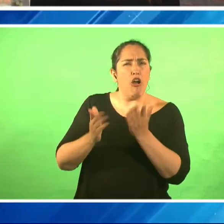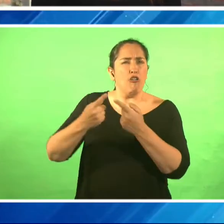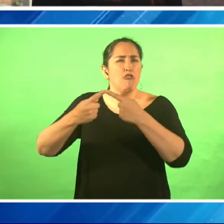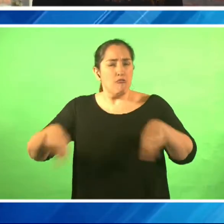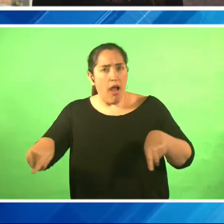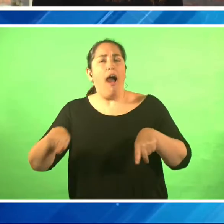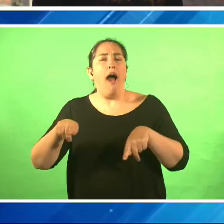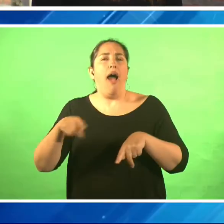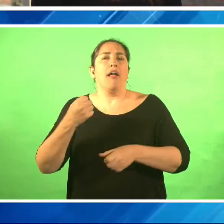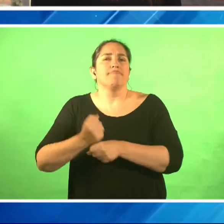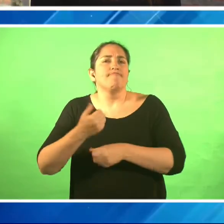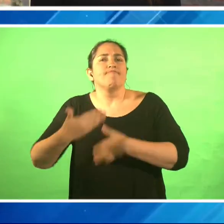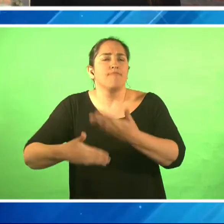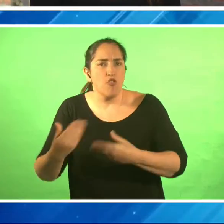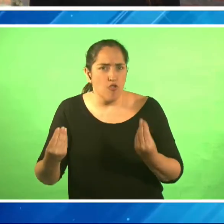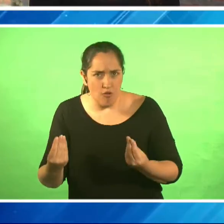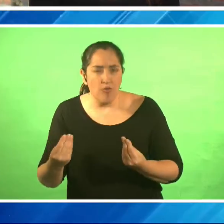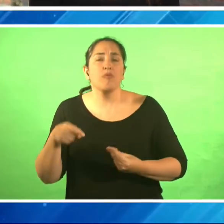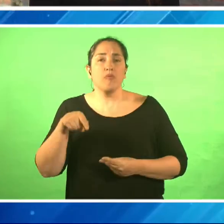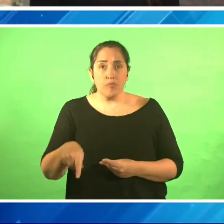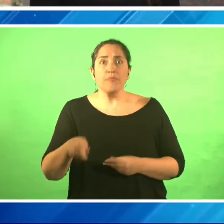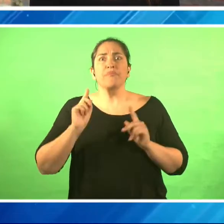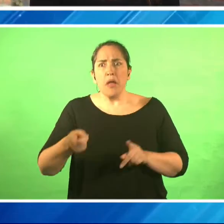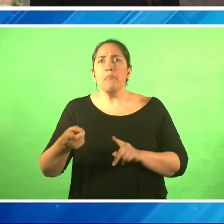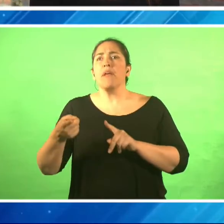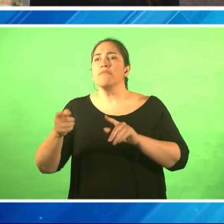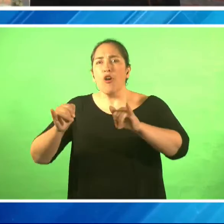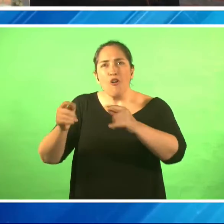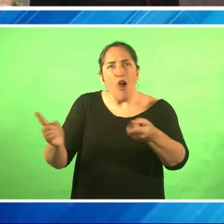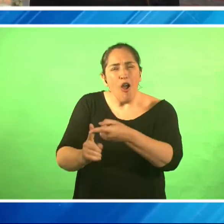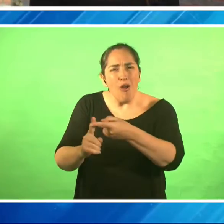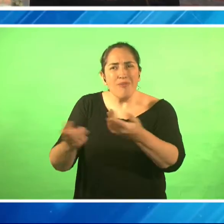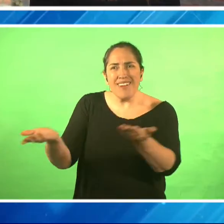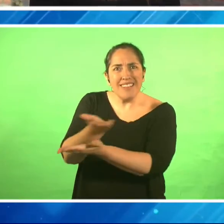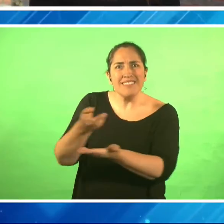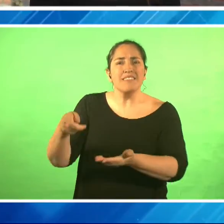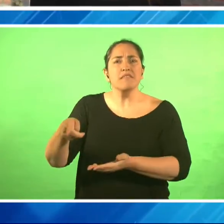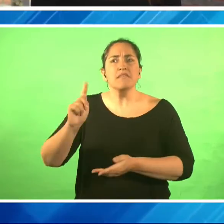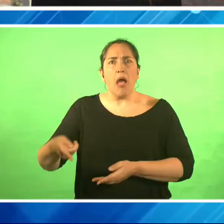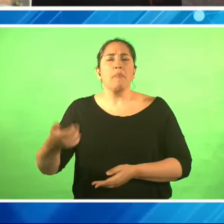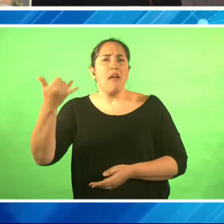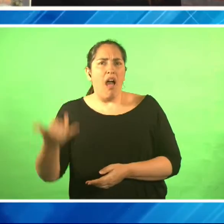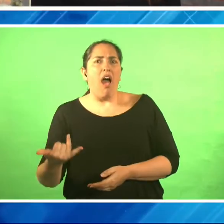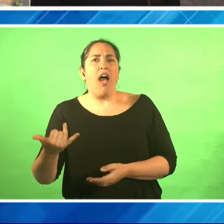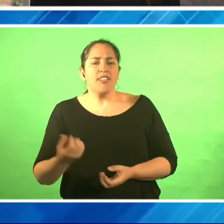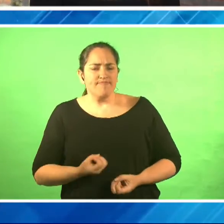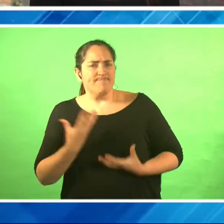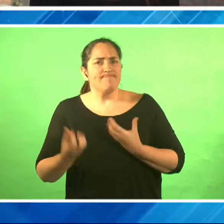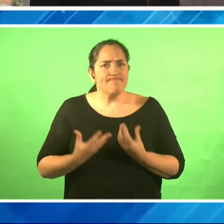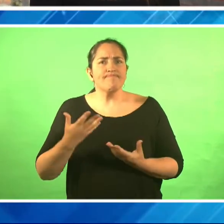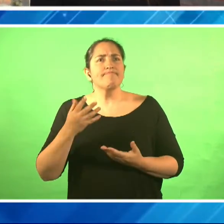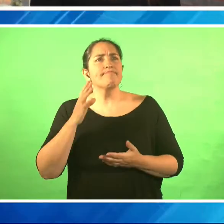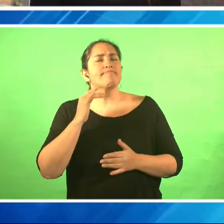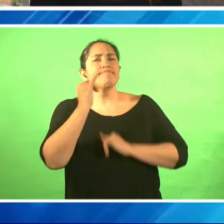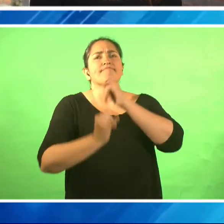de violencias que suceden, sino también en los propios vínculos entre jóvenes que manifiestan estas realidades de la